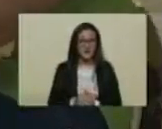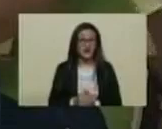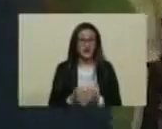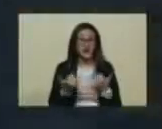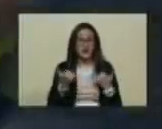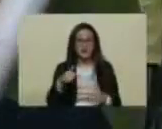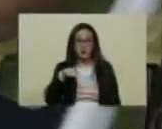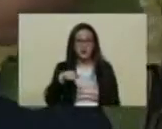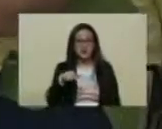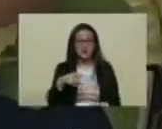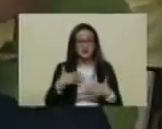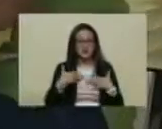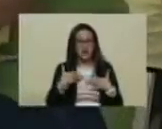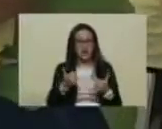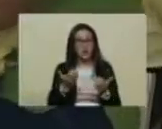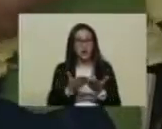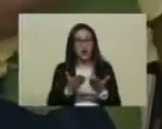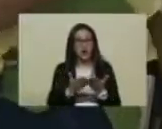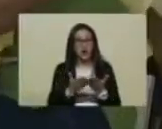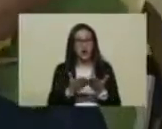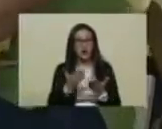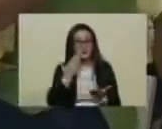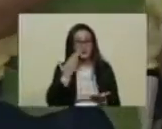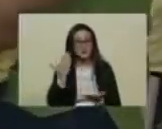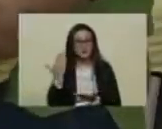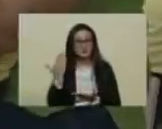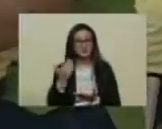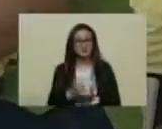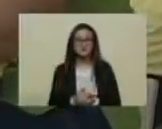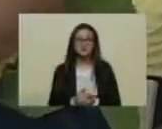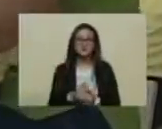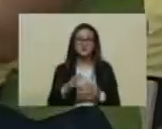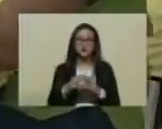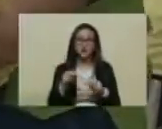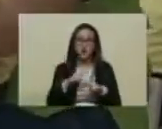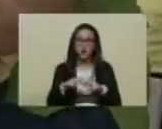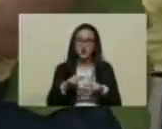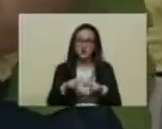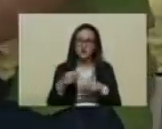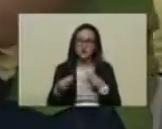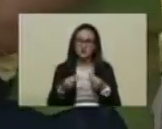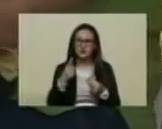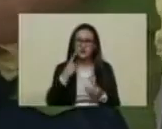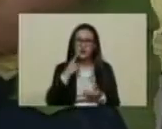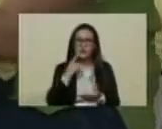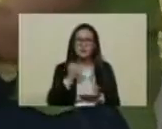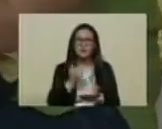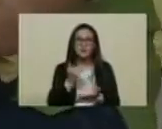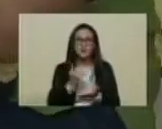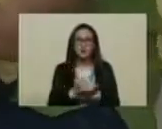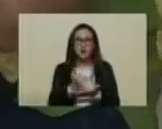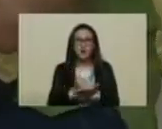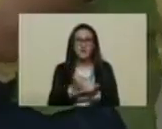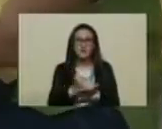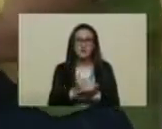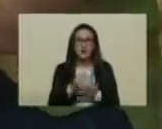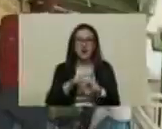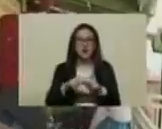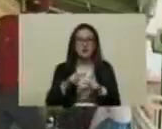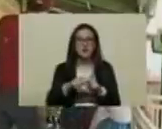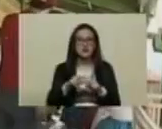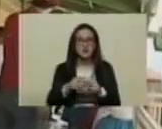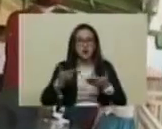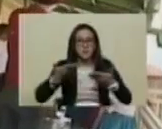la salud escolar, presidente, ministro, donde nuestros muchachos le están realizando la prueba antropométrica. Ellos están